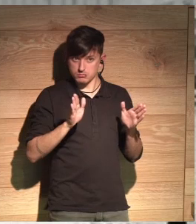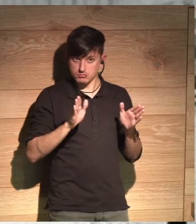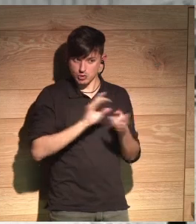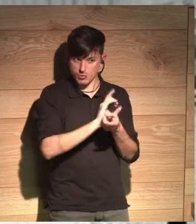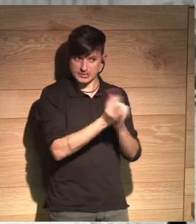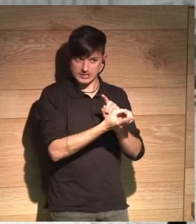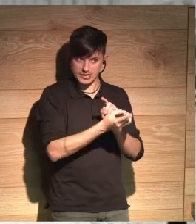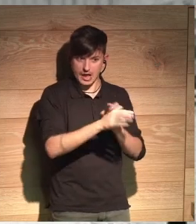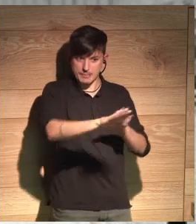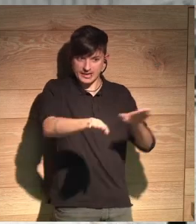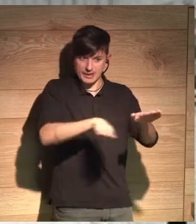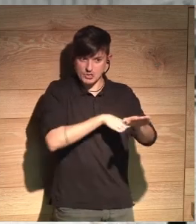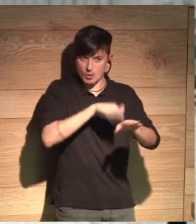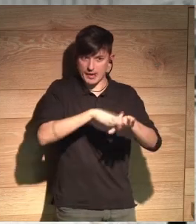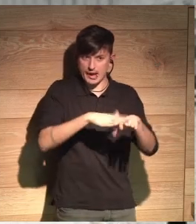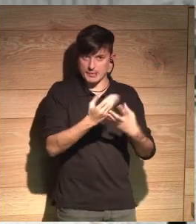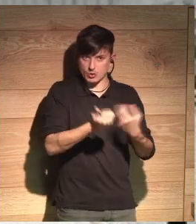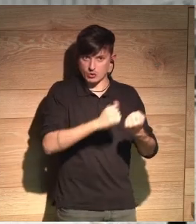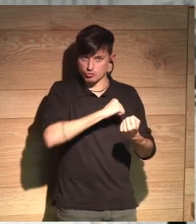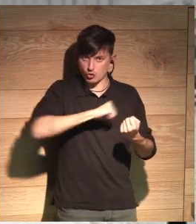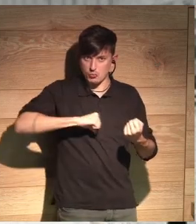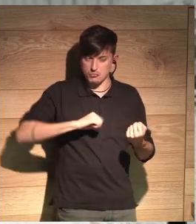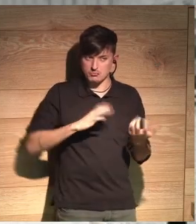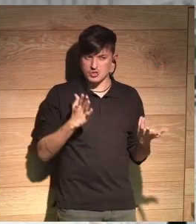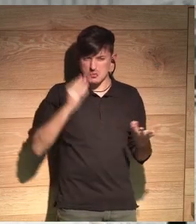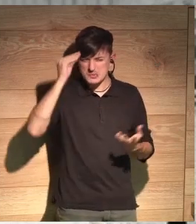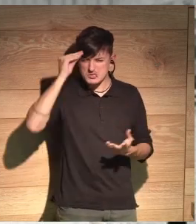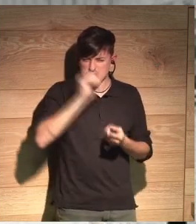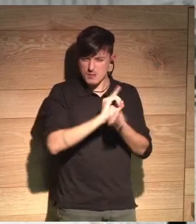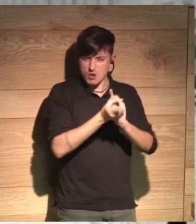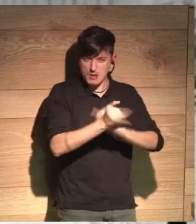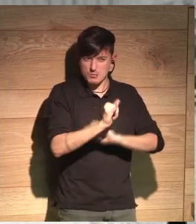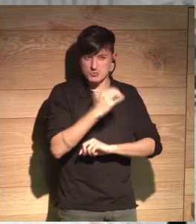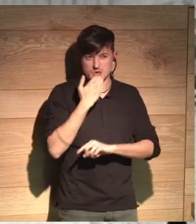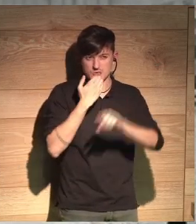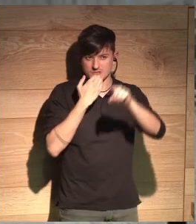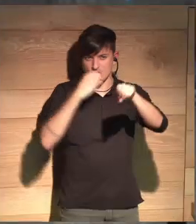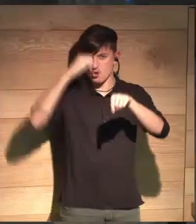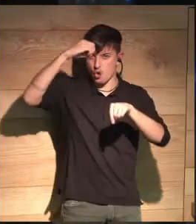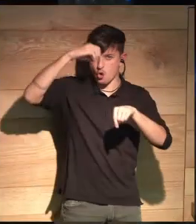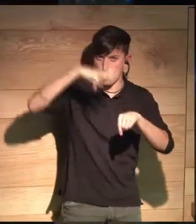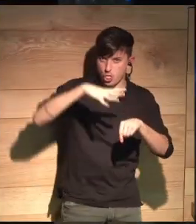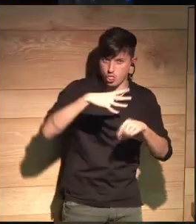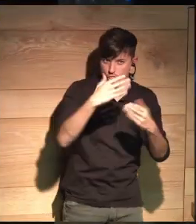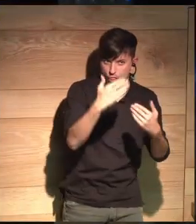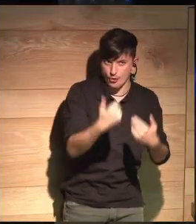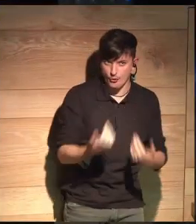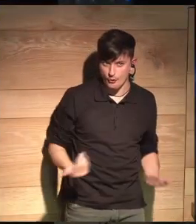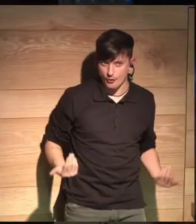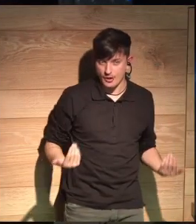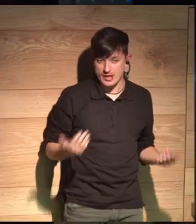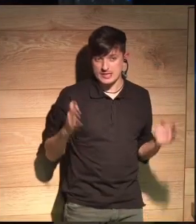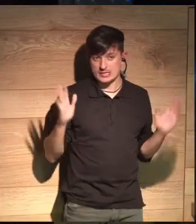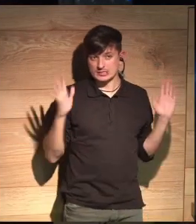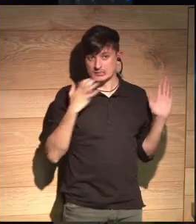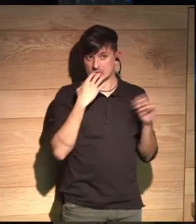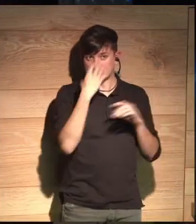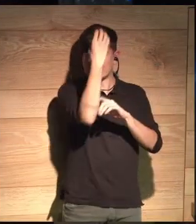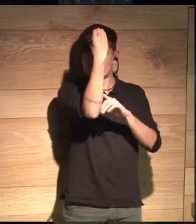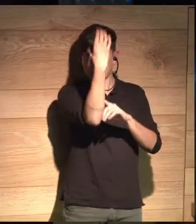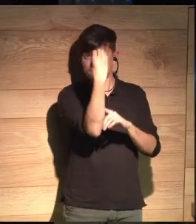esto creo que ha habido cambios por supuesto bueno aquí por ejemplo no hay luz pero los semáforos